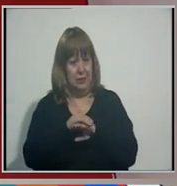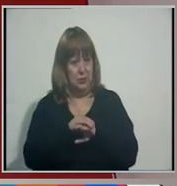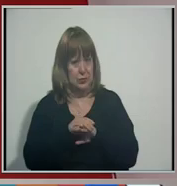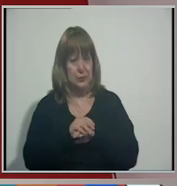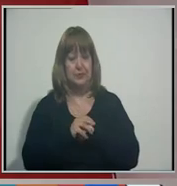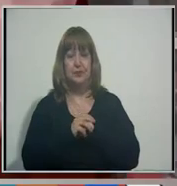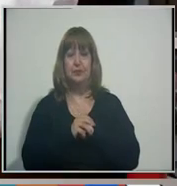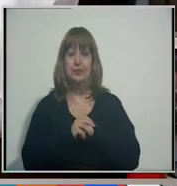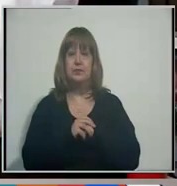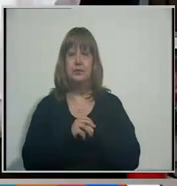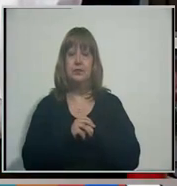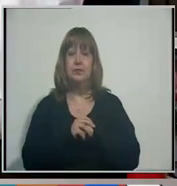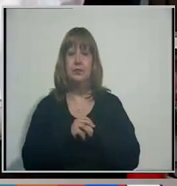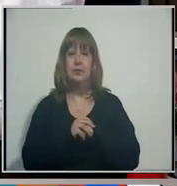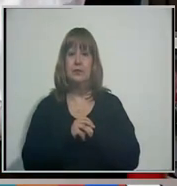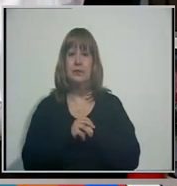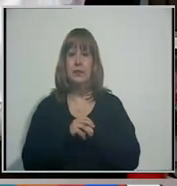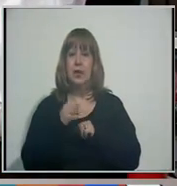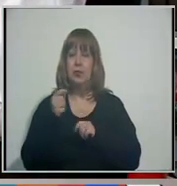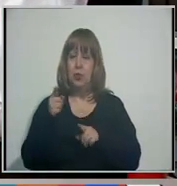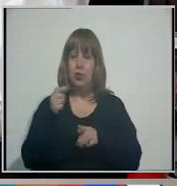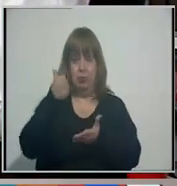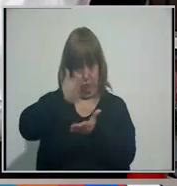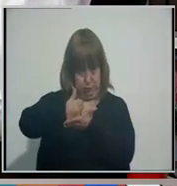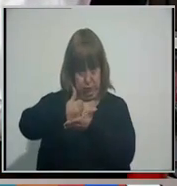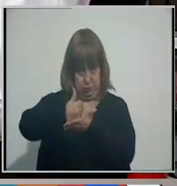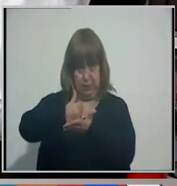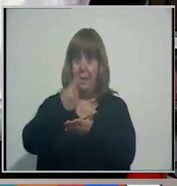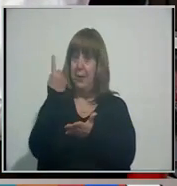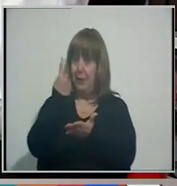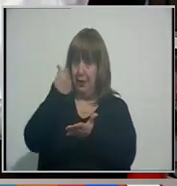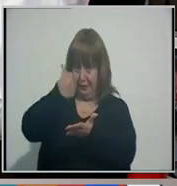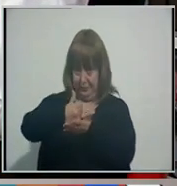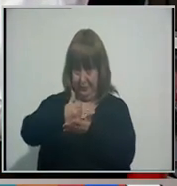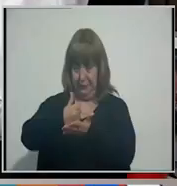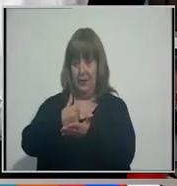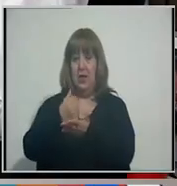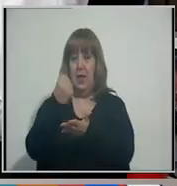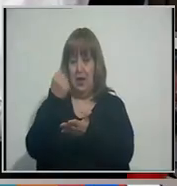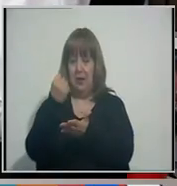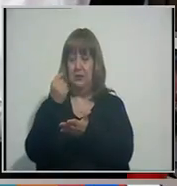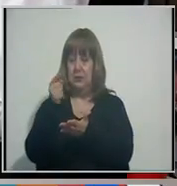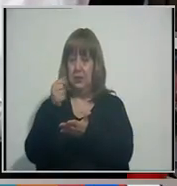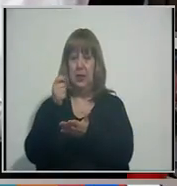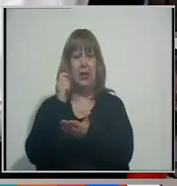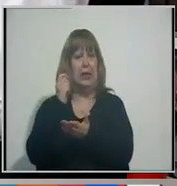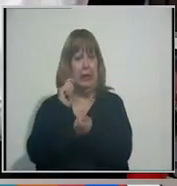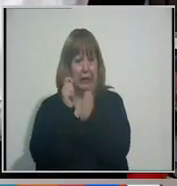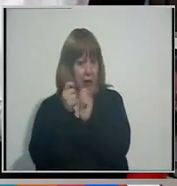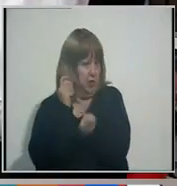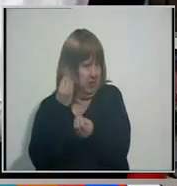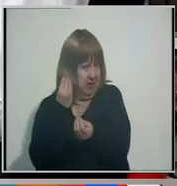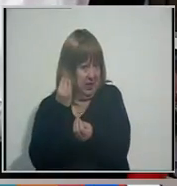sí. ¿Qué cambió desde el primer momento en que vos te paraste allí en el nudo vial, sí, en un lugar que